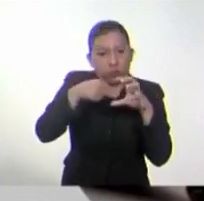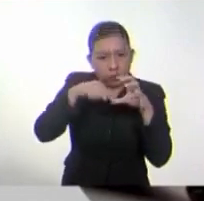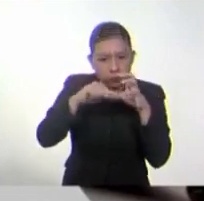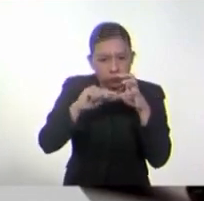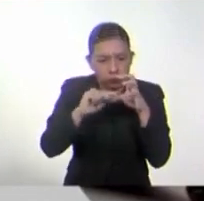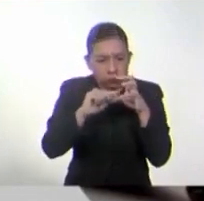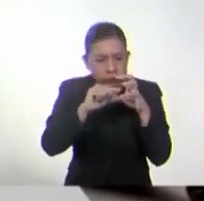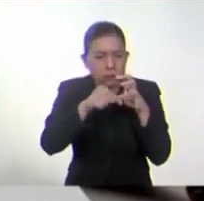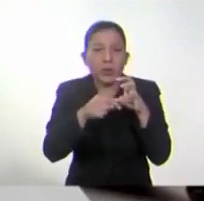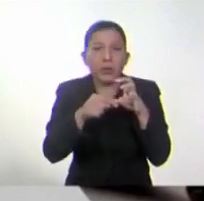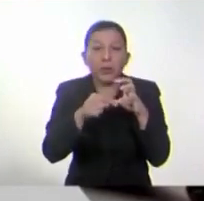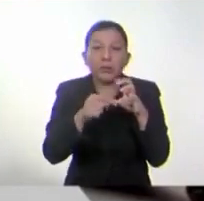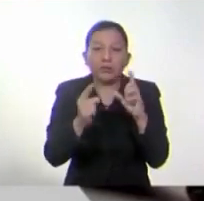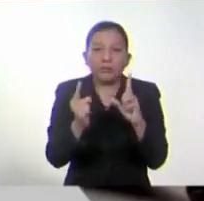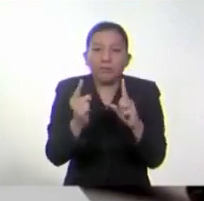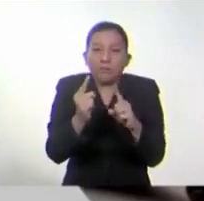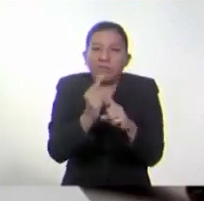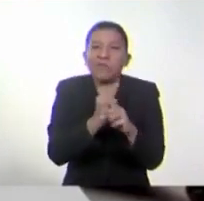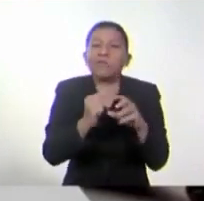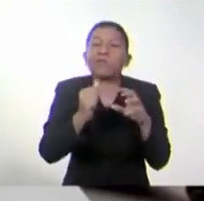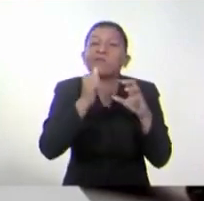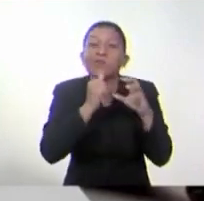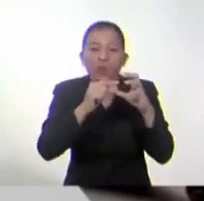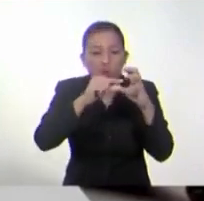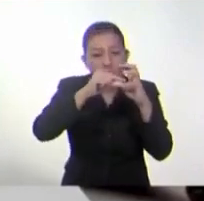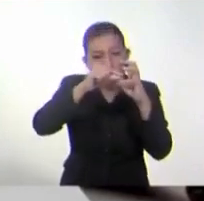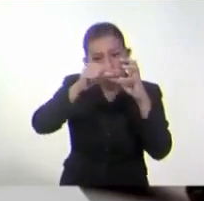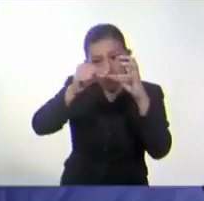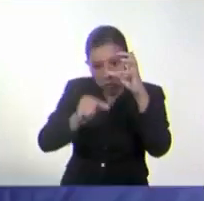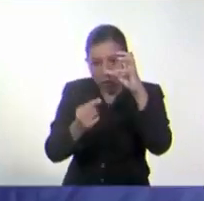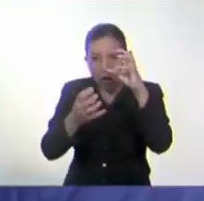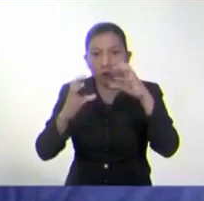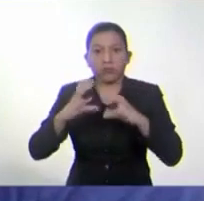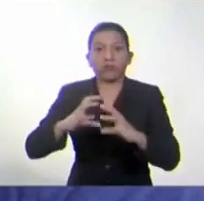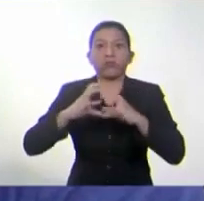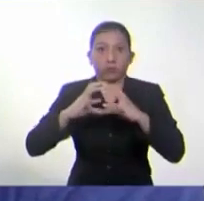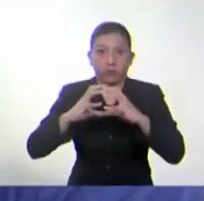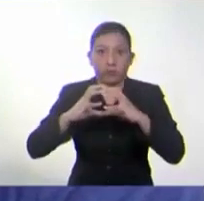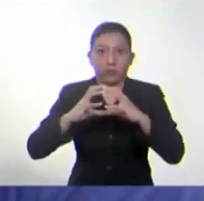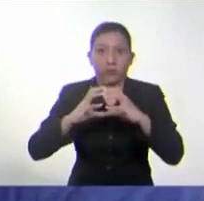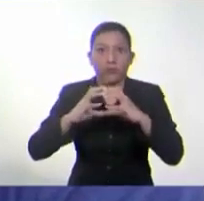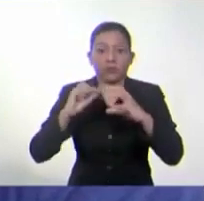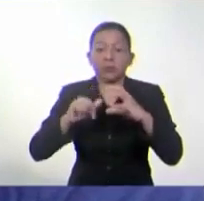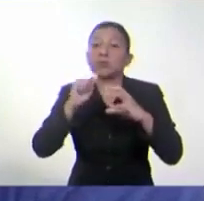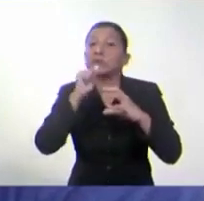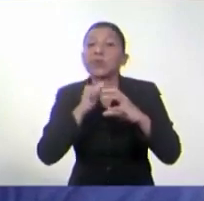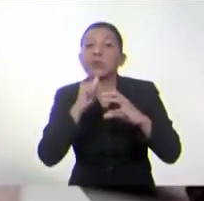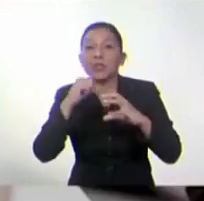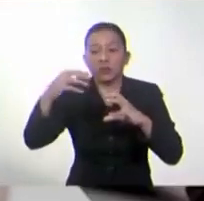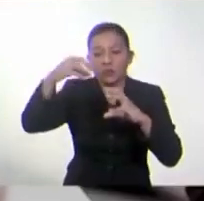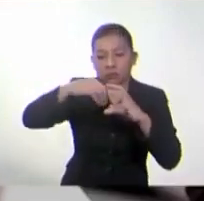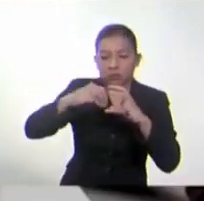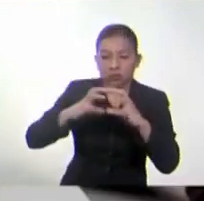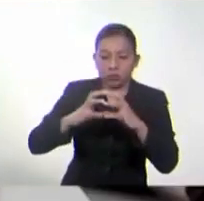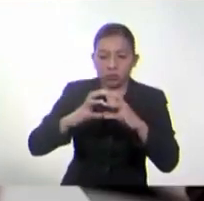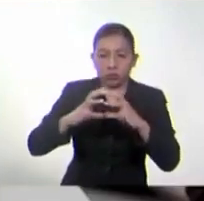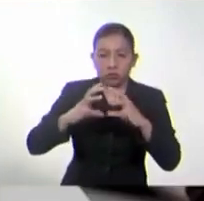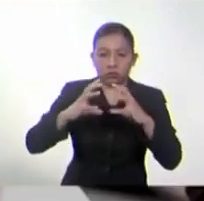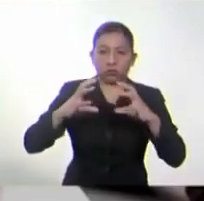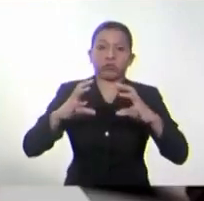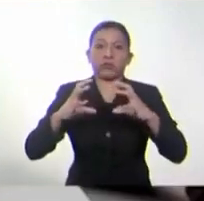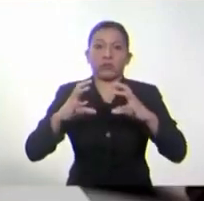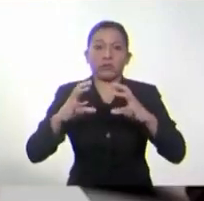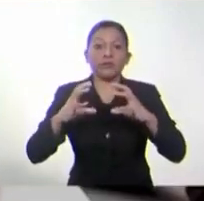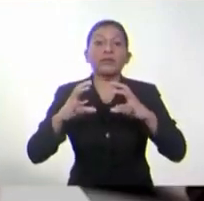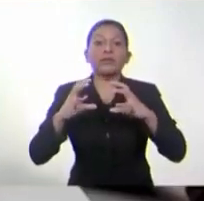la orina hacia la vejiga urinaria. Como pueden observar también, las